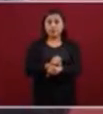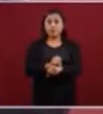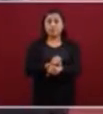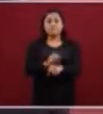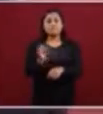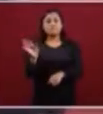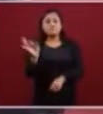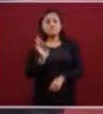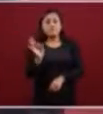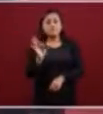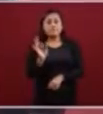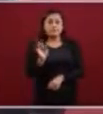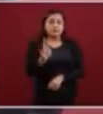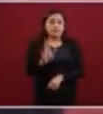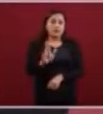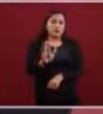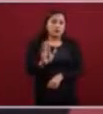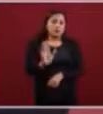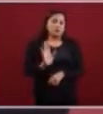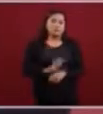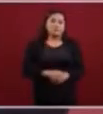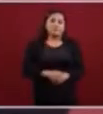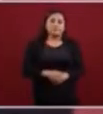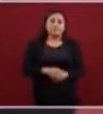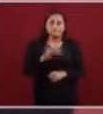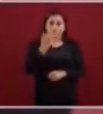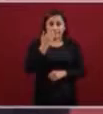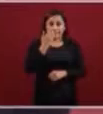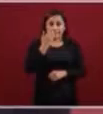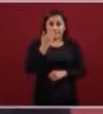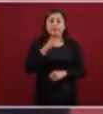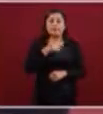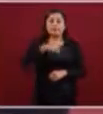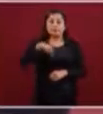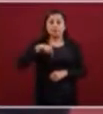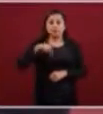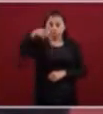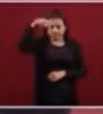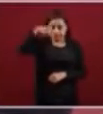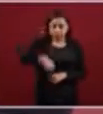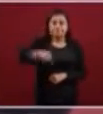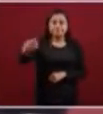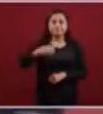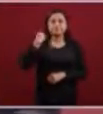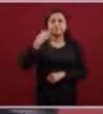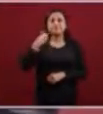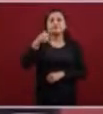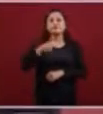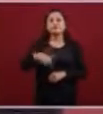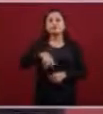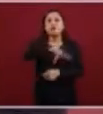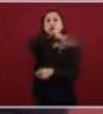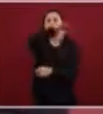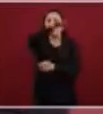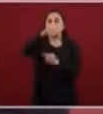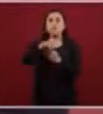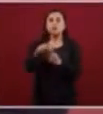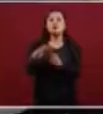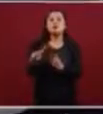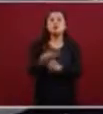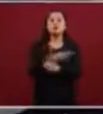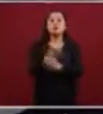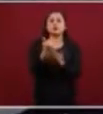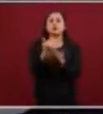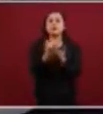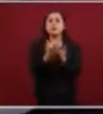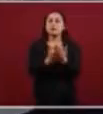es martes, miércoles, vamos a estar presentándoles aquí todo el informe. Para